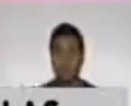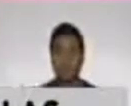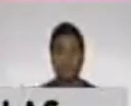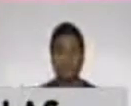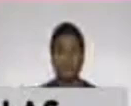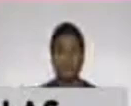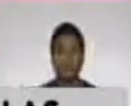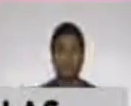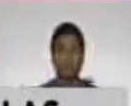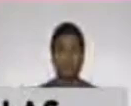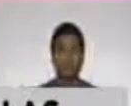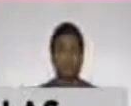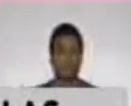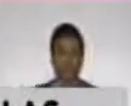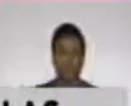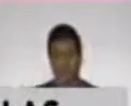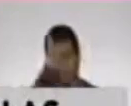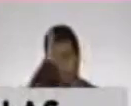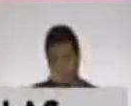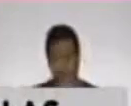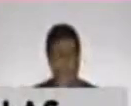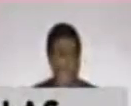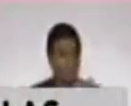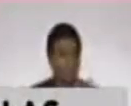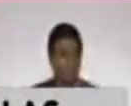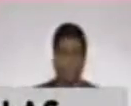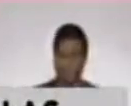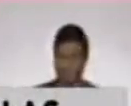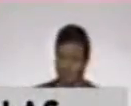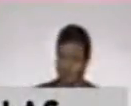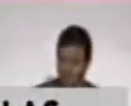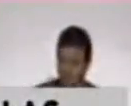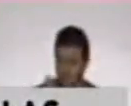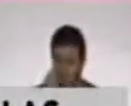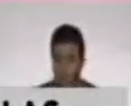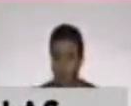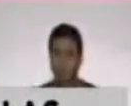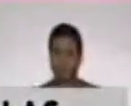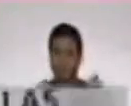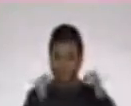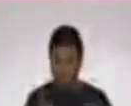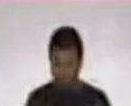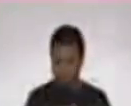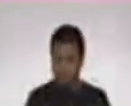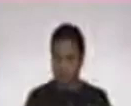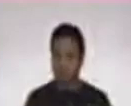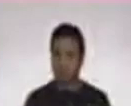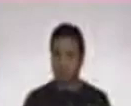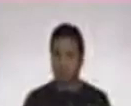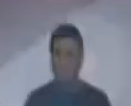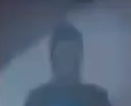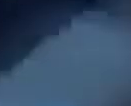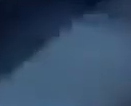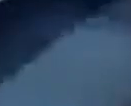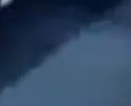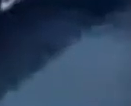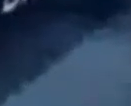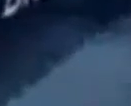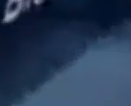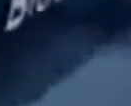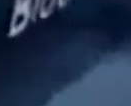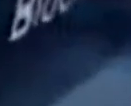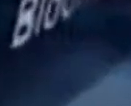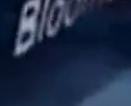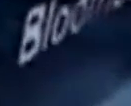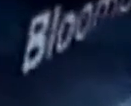el titular del Ejecutivo, y yo esperaría que eso se pueda retomar, recuperar y proyectar hacia adelante. Es más, yo tengo